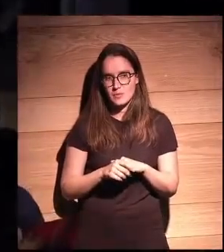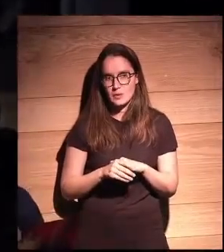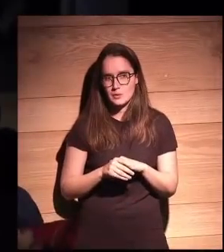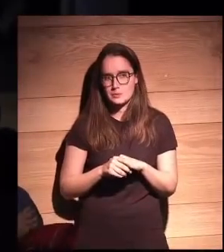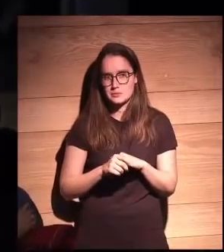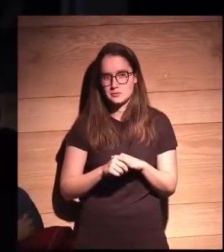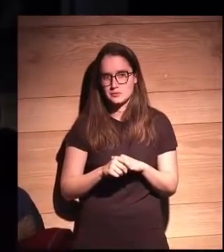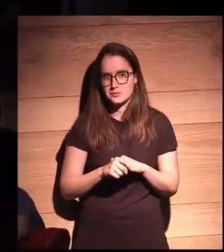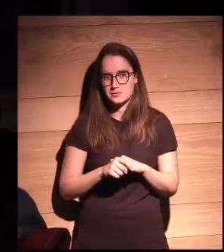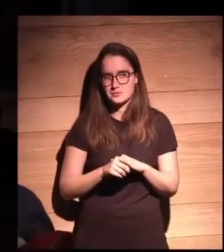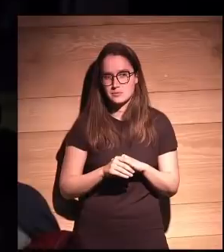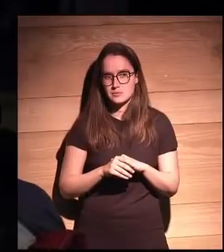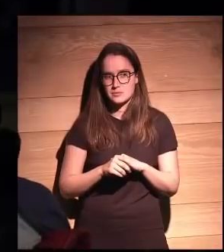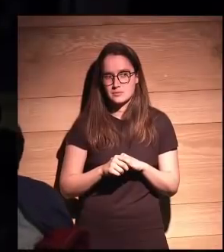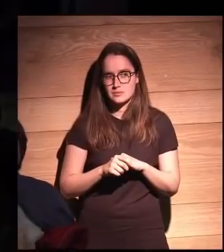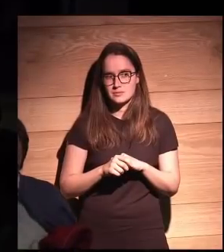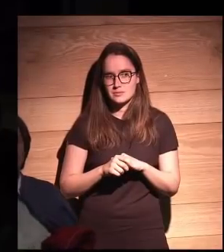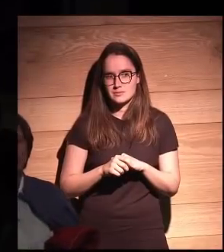Always look on the